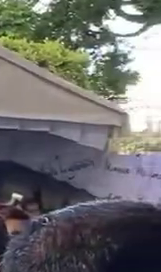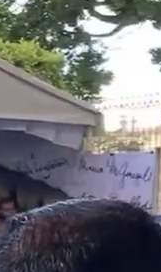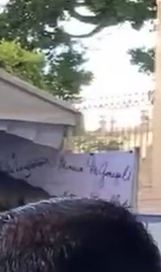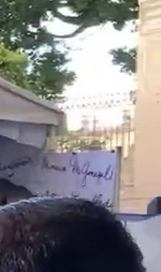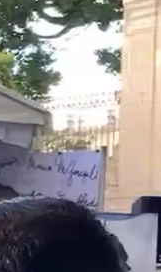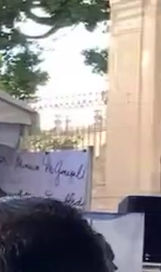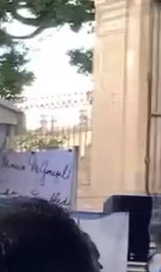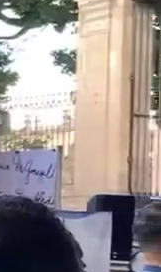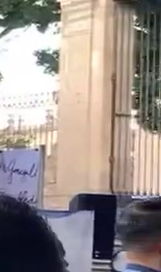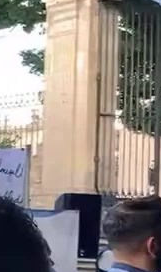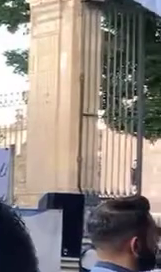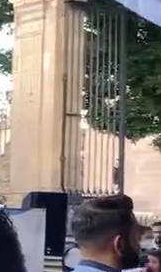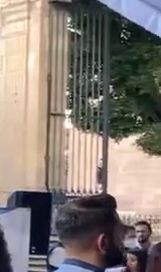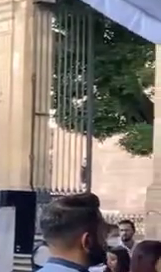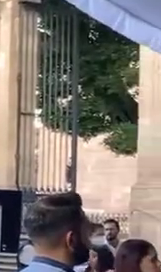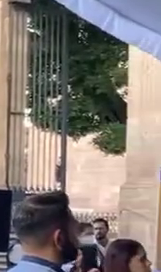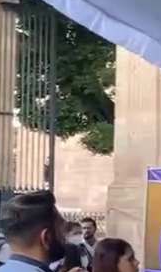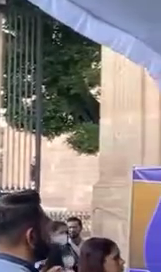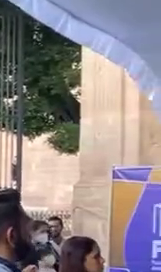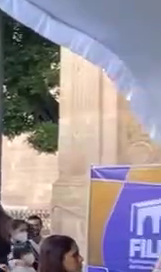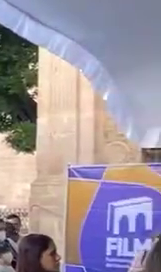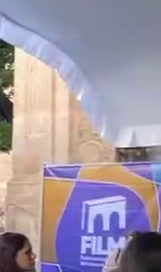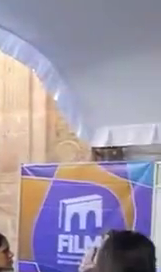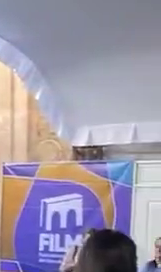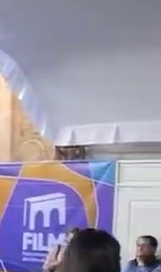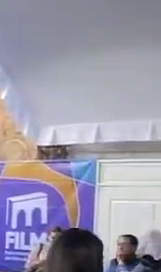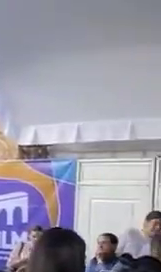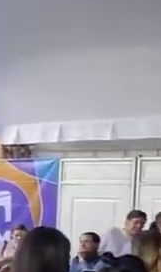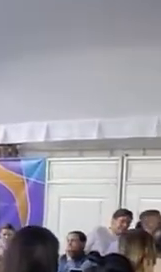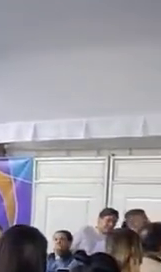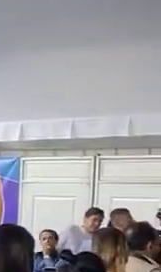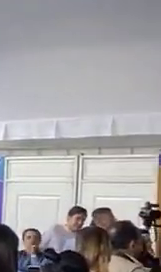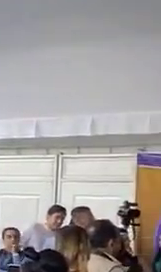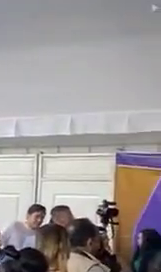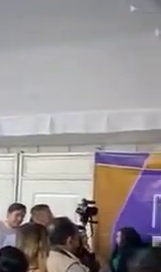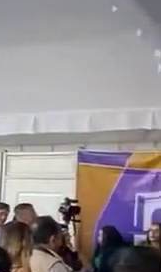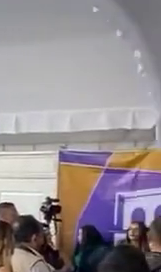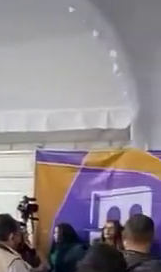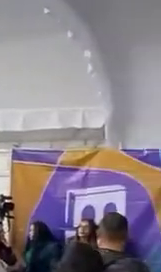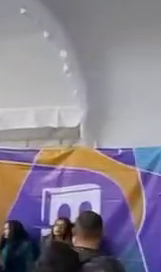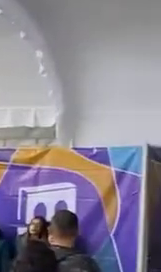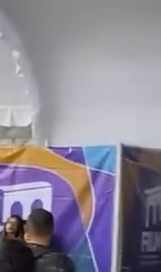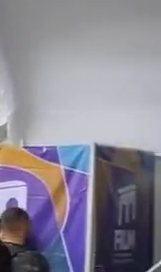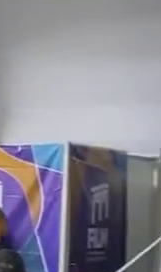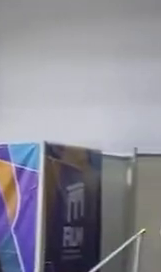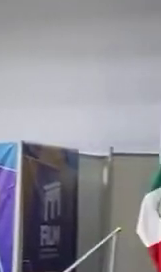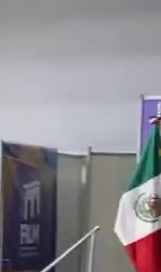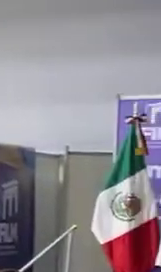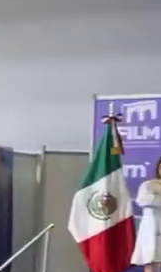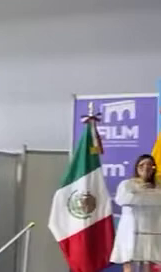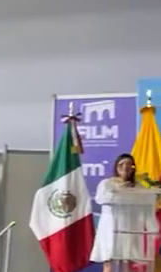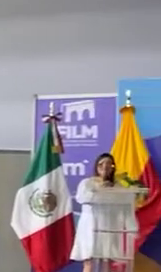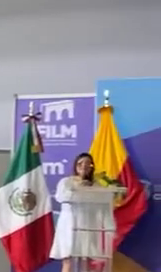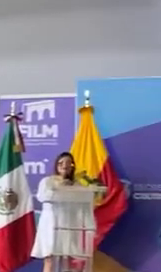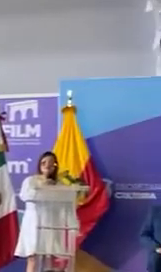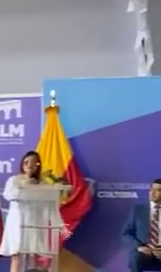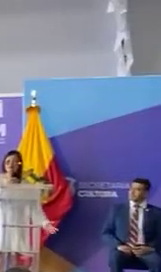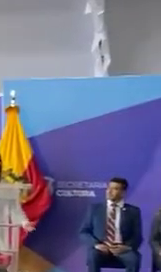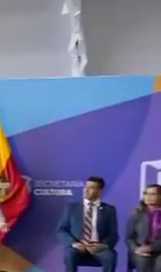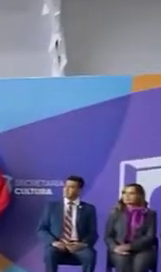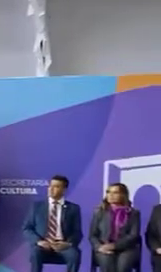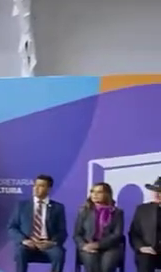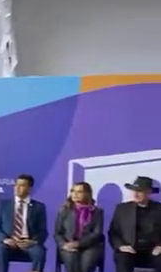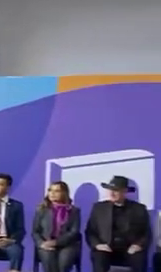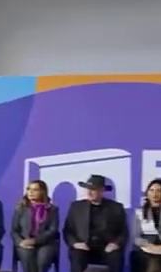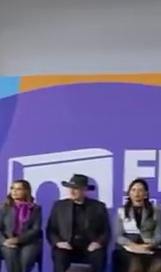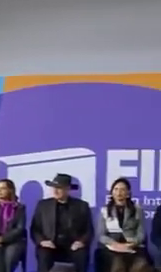los visitantes. Baste con que uno de ustedes tenga la curiosidad de pasear por los stands y elegir a un libro